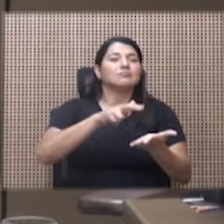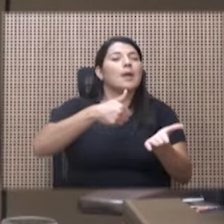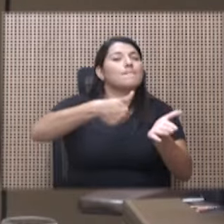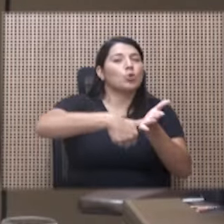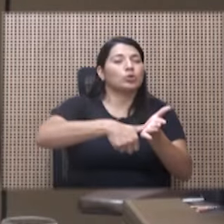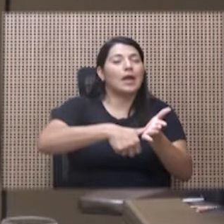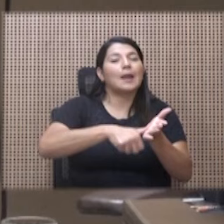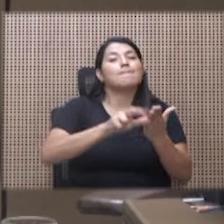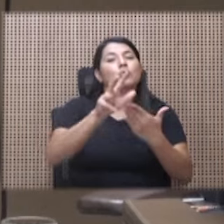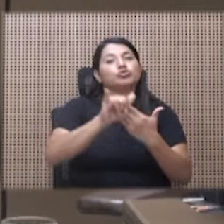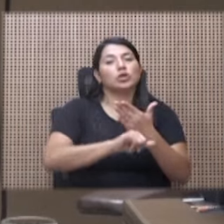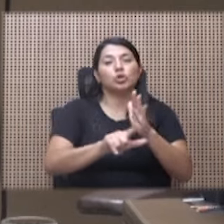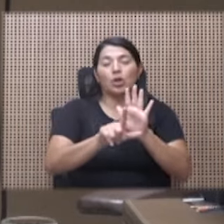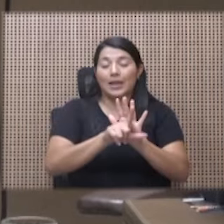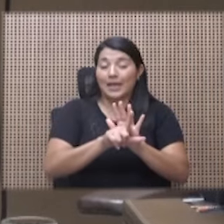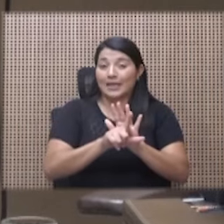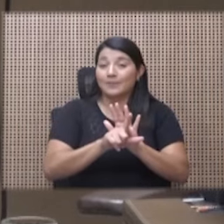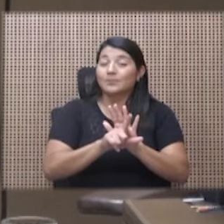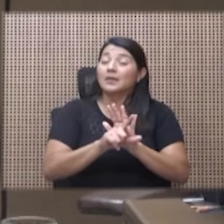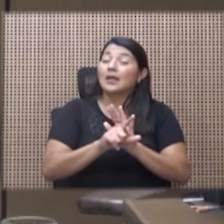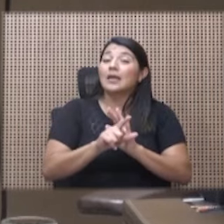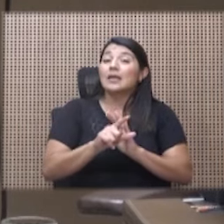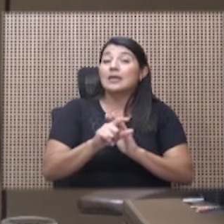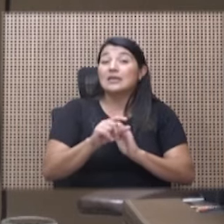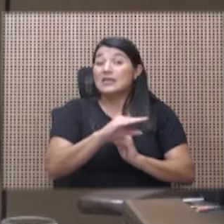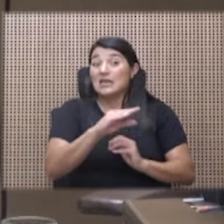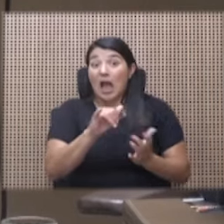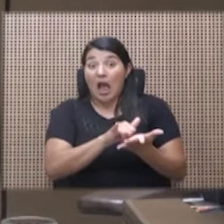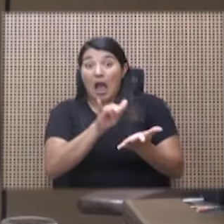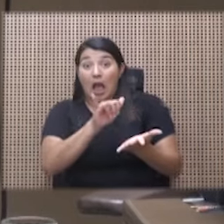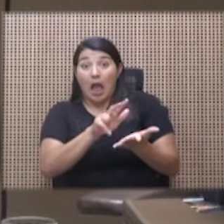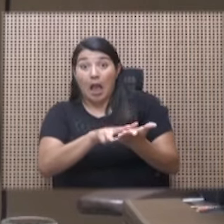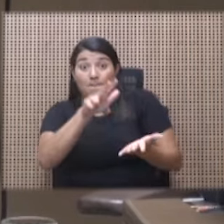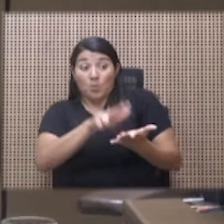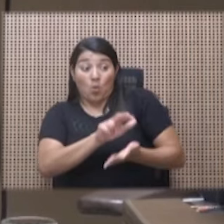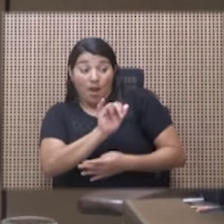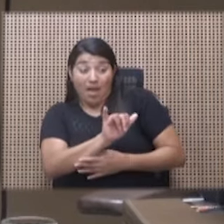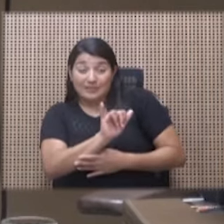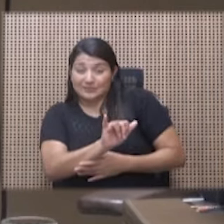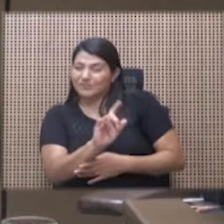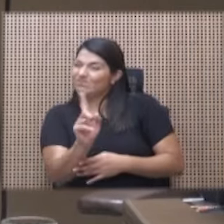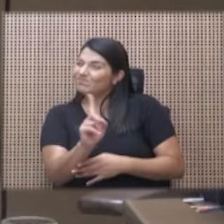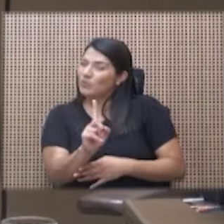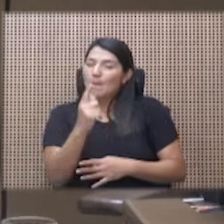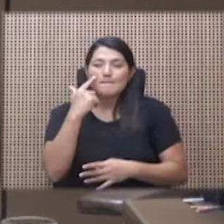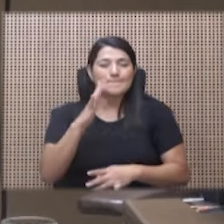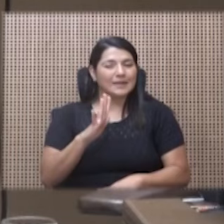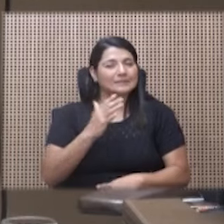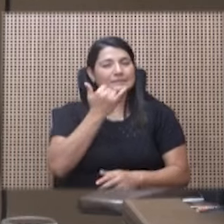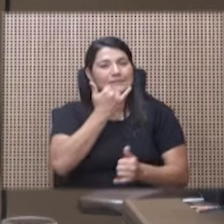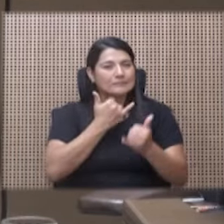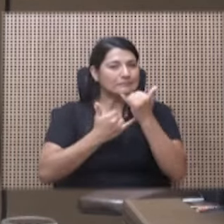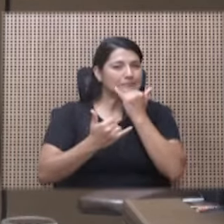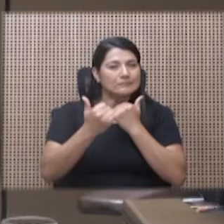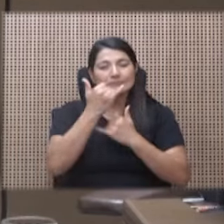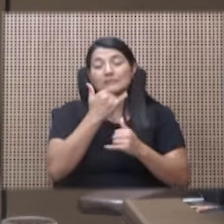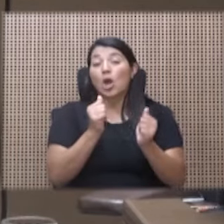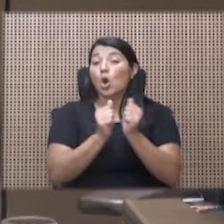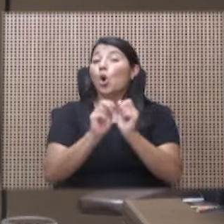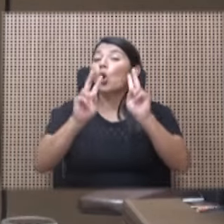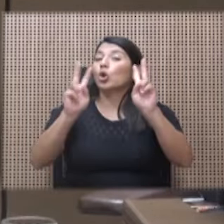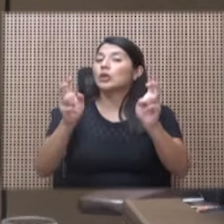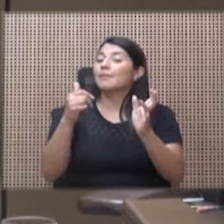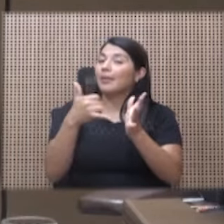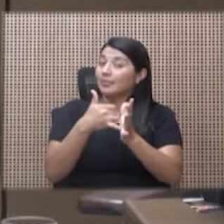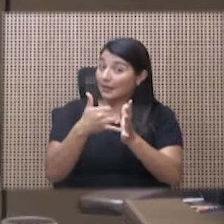aprobarlo de esa manera porque estaría de temas sumamente delicados que nos